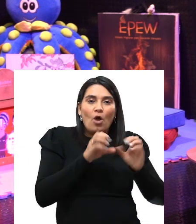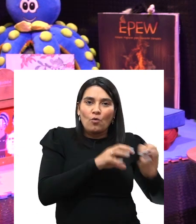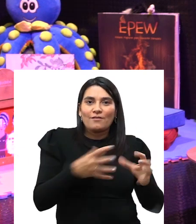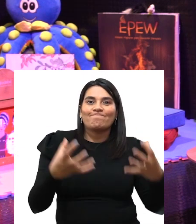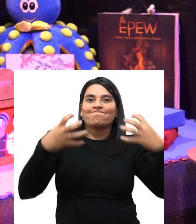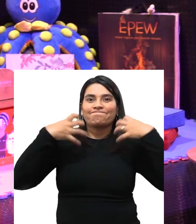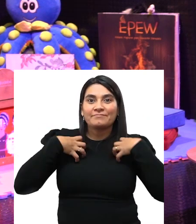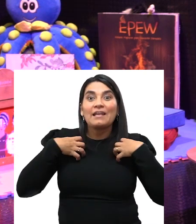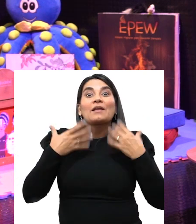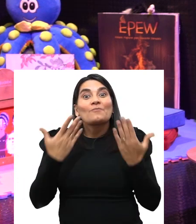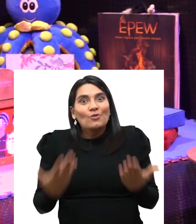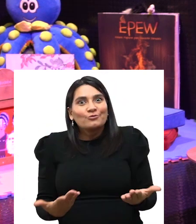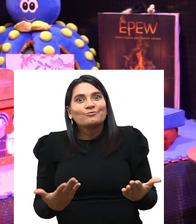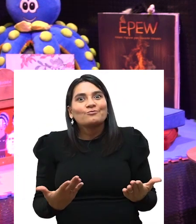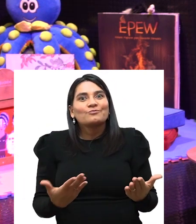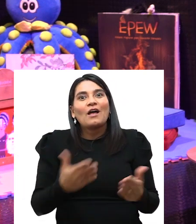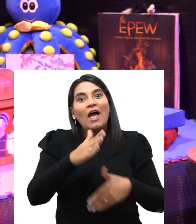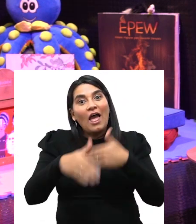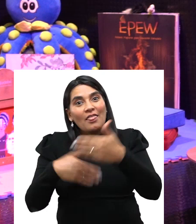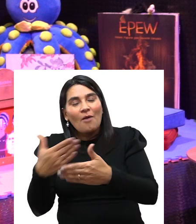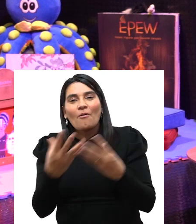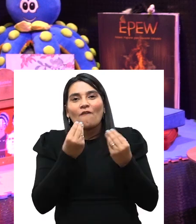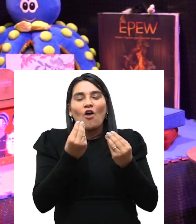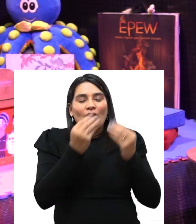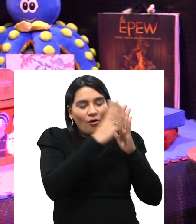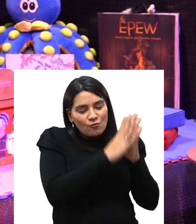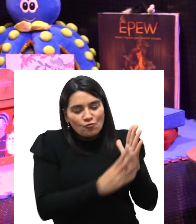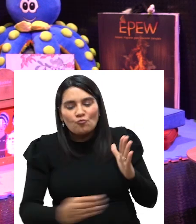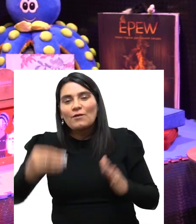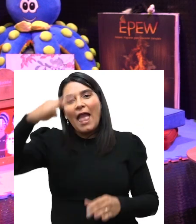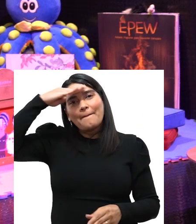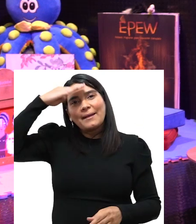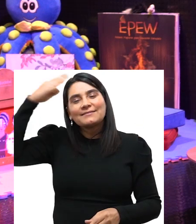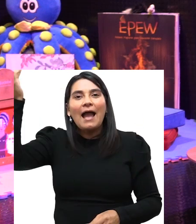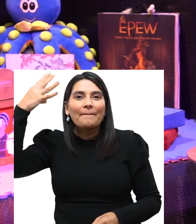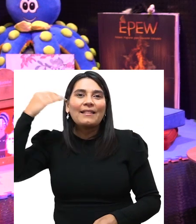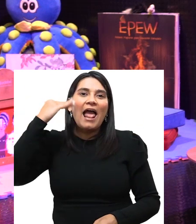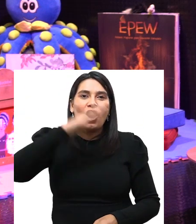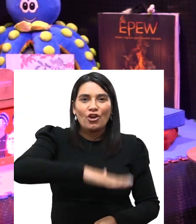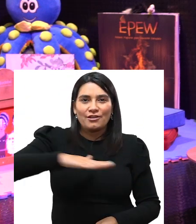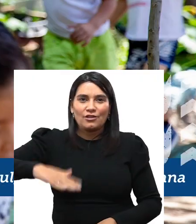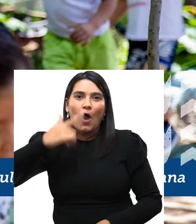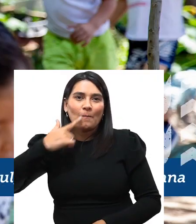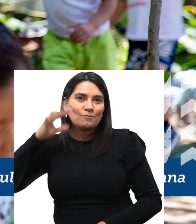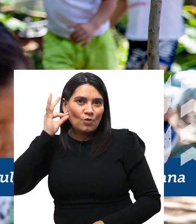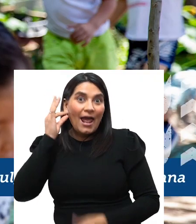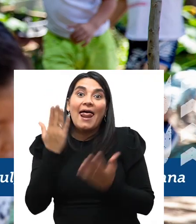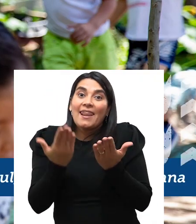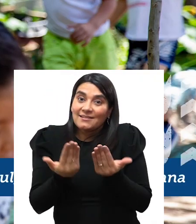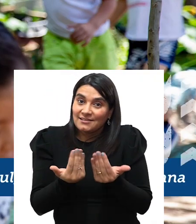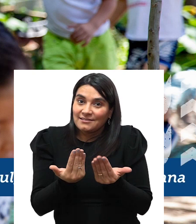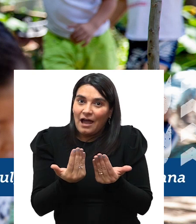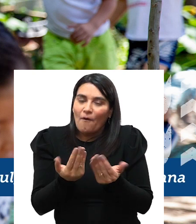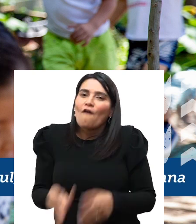llega de manera muy rica como una experiencia de aprendizaje para niños y niñas. Necesitamos